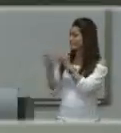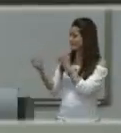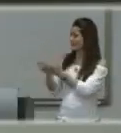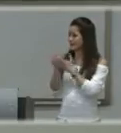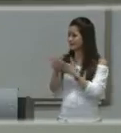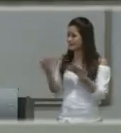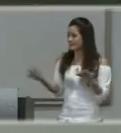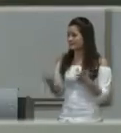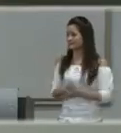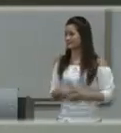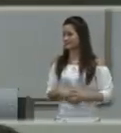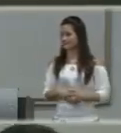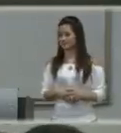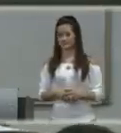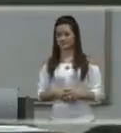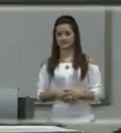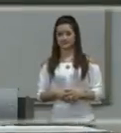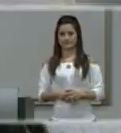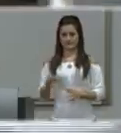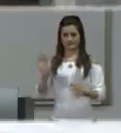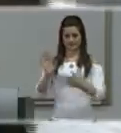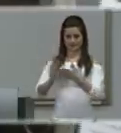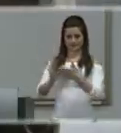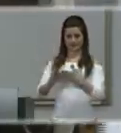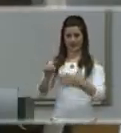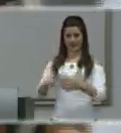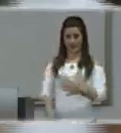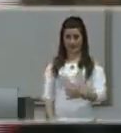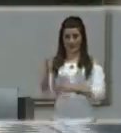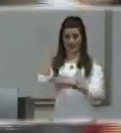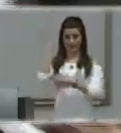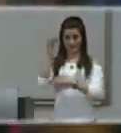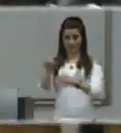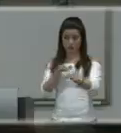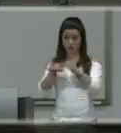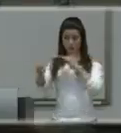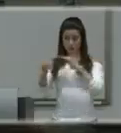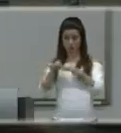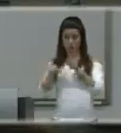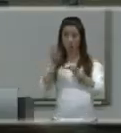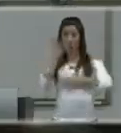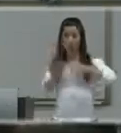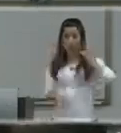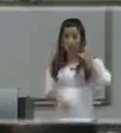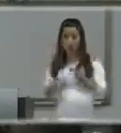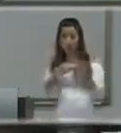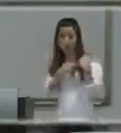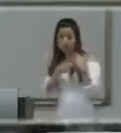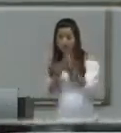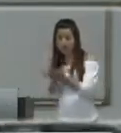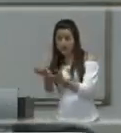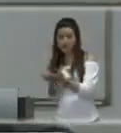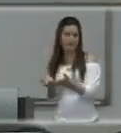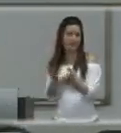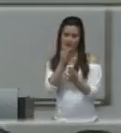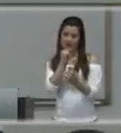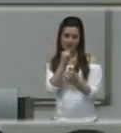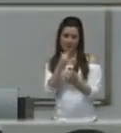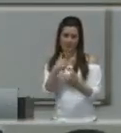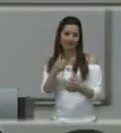primero. No damos consejo jurídico en una presentación porque sería irresponsable de nuestra parte sin conocer todos los detalles de un caso